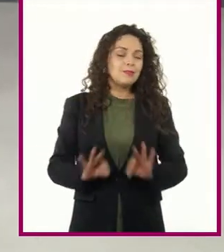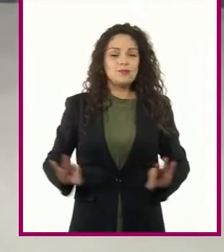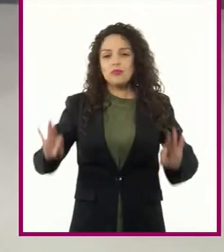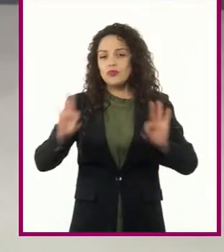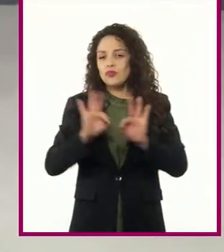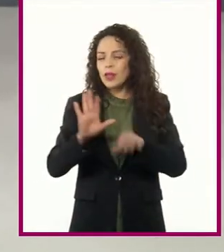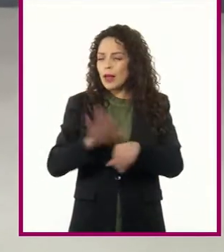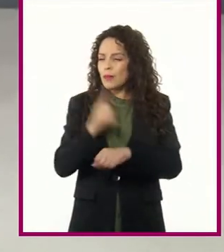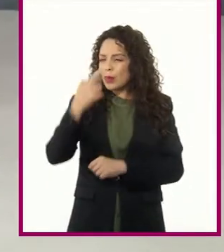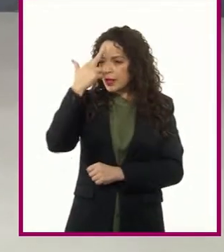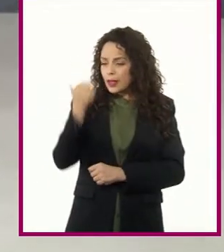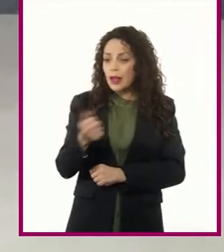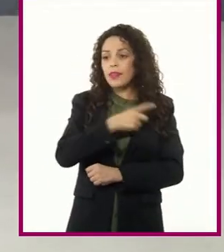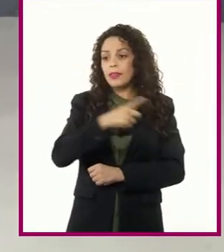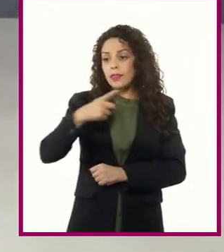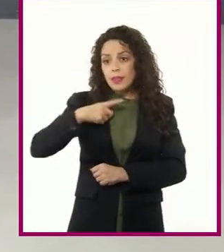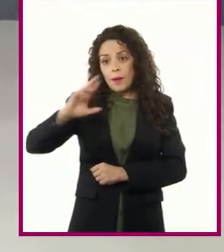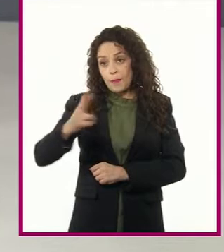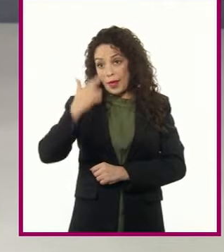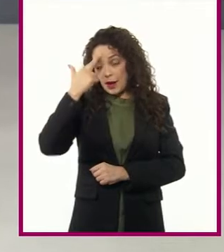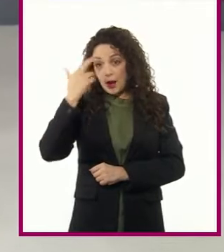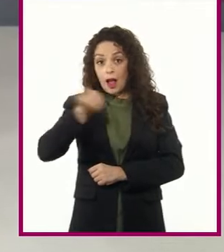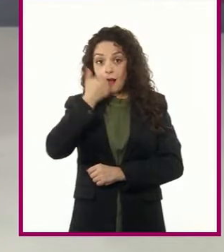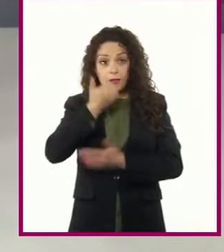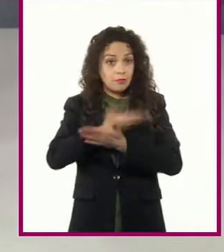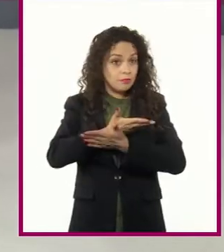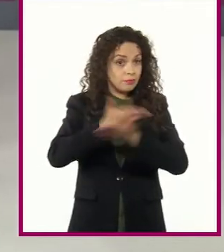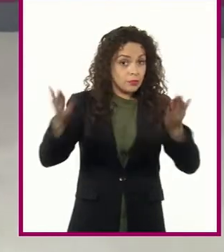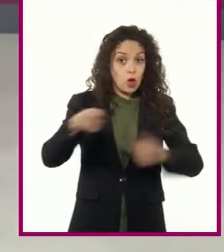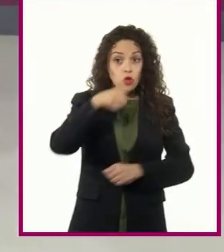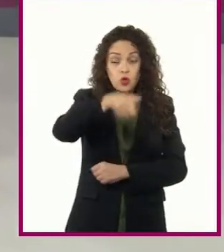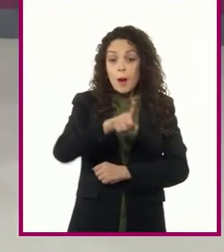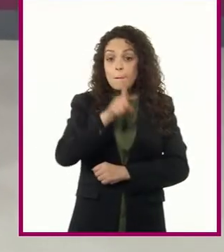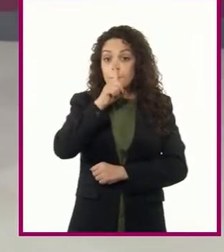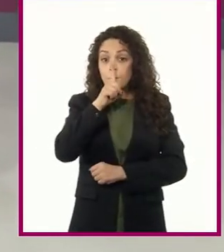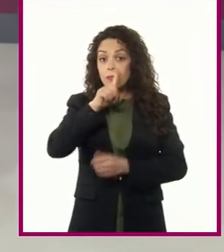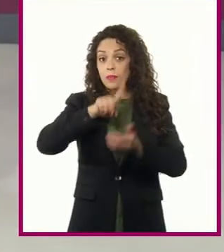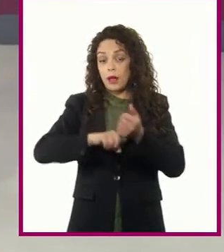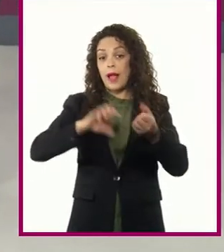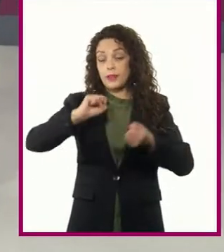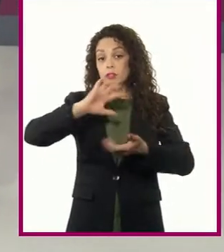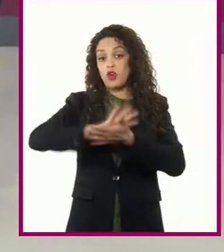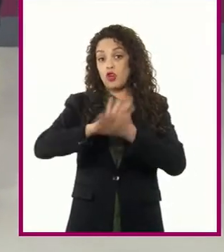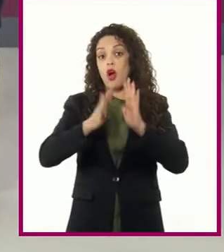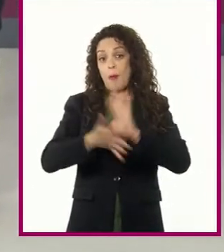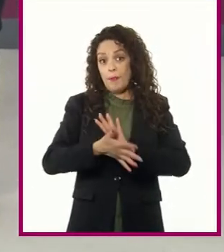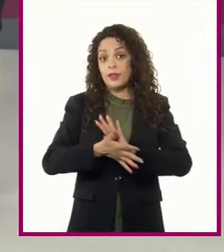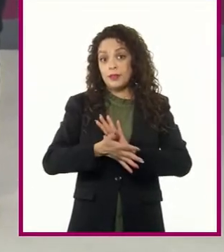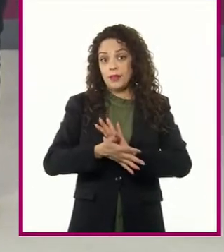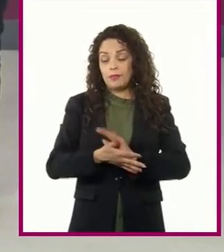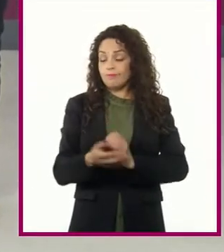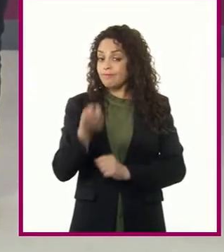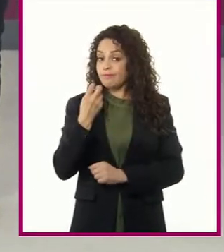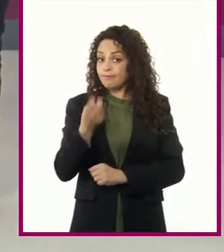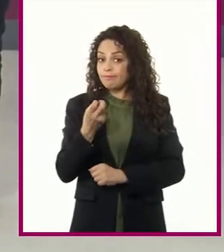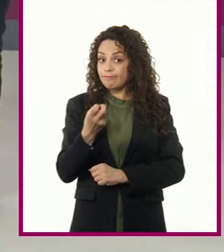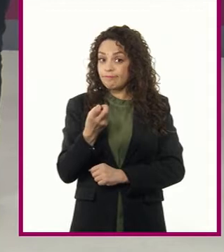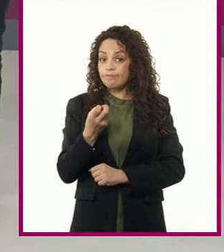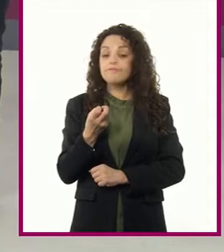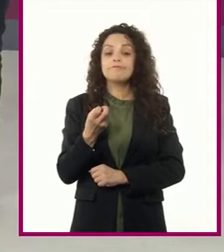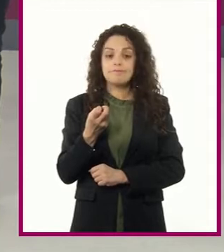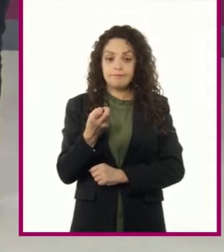ya que debemos recordar a nuestras alumnas y alumnos que callar les hace partícipes de la agresión. Esto es, les